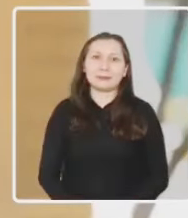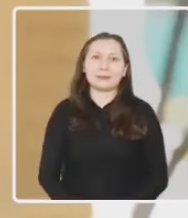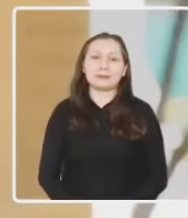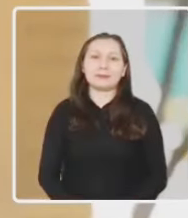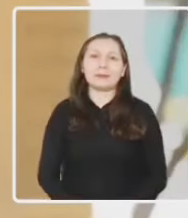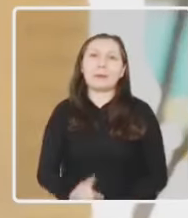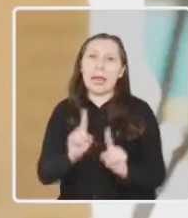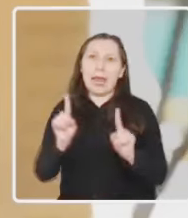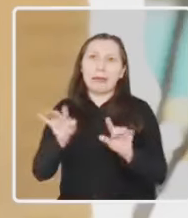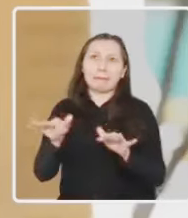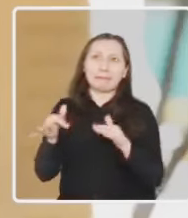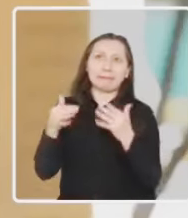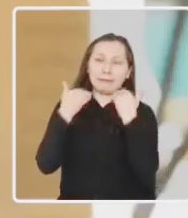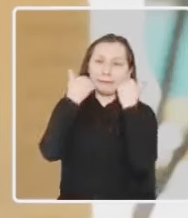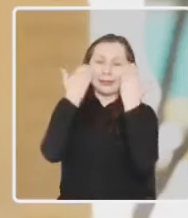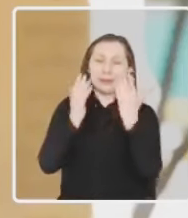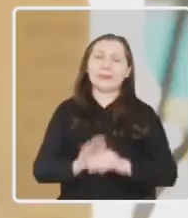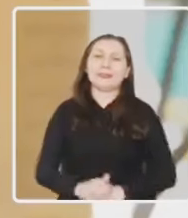no hacerla pasar vergüenza.